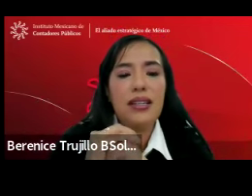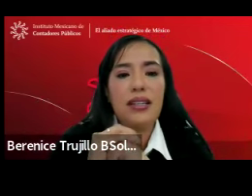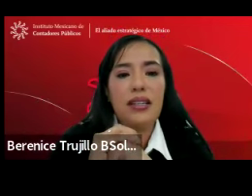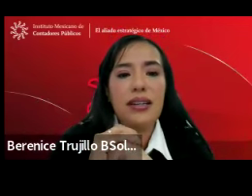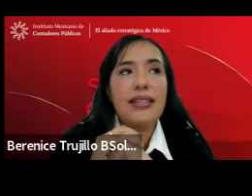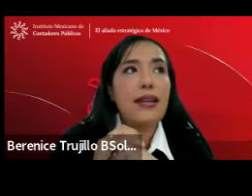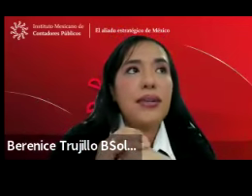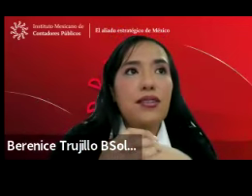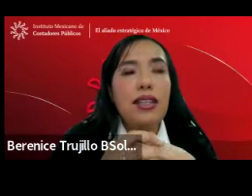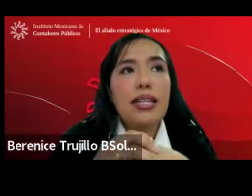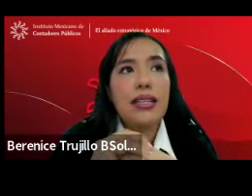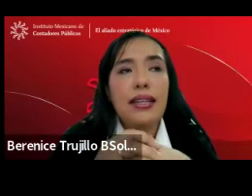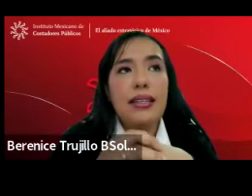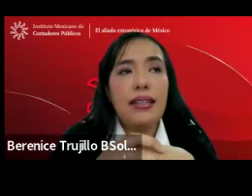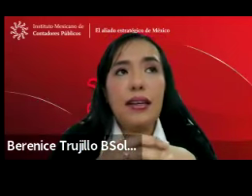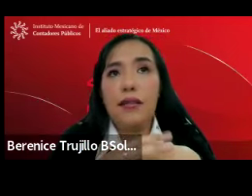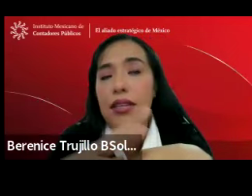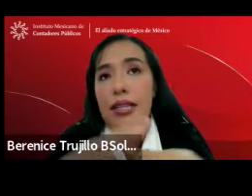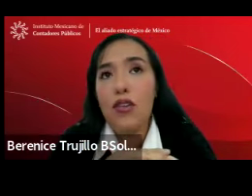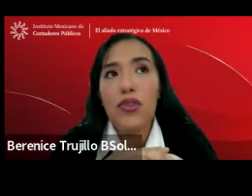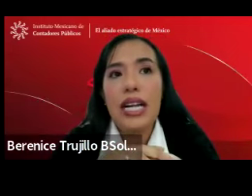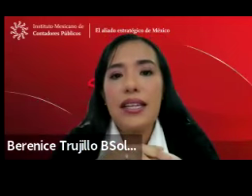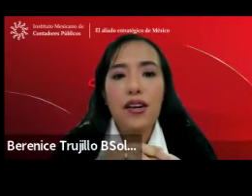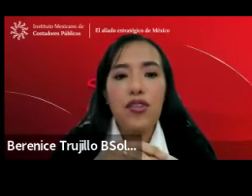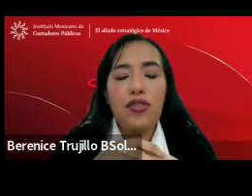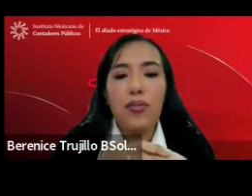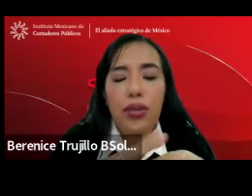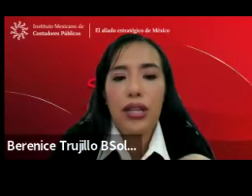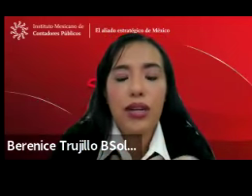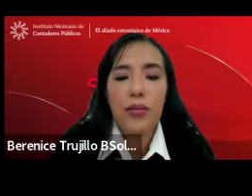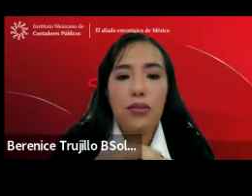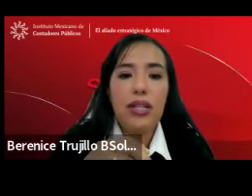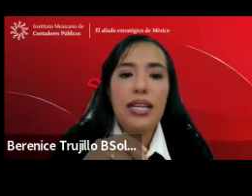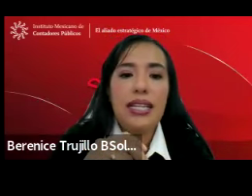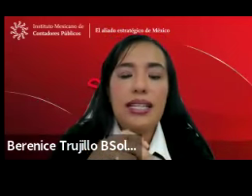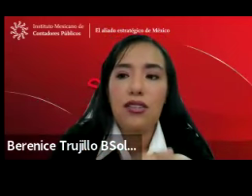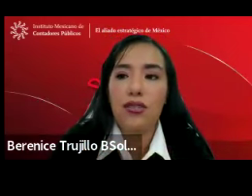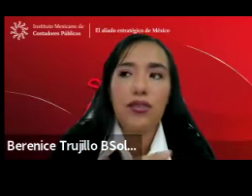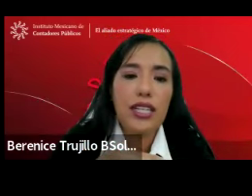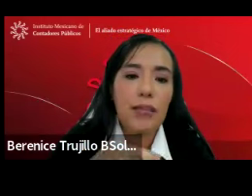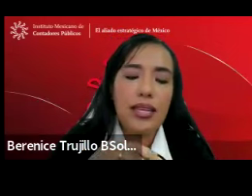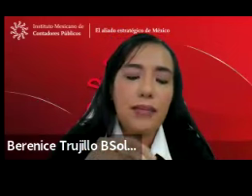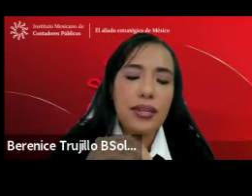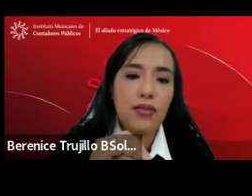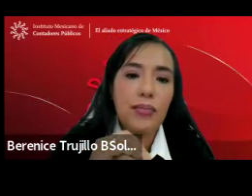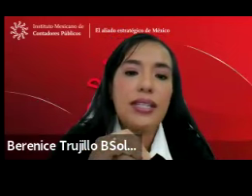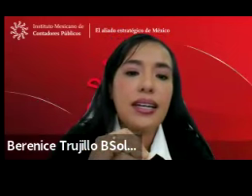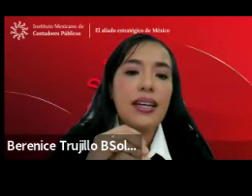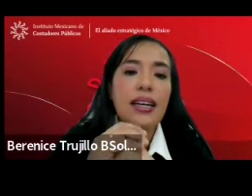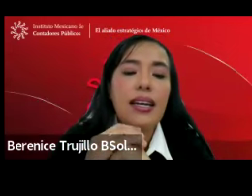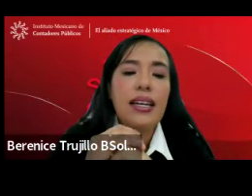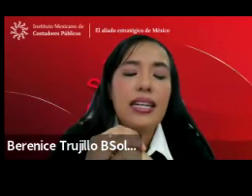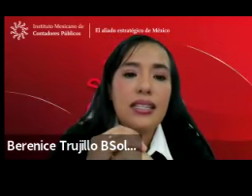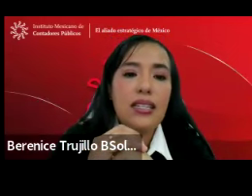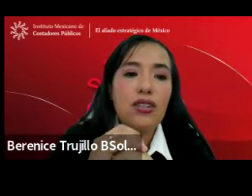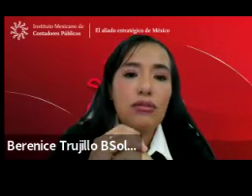volver a ver. Esta persona, física o moral, llegó con computadoras para ustedes, las donó en especie para su